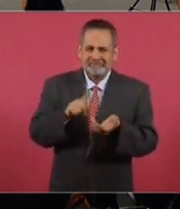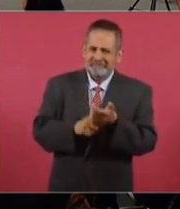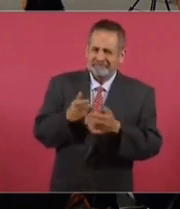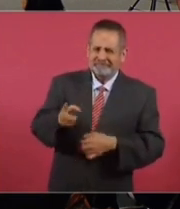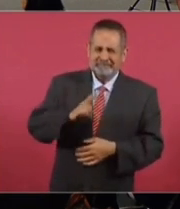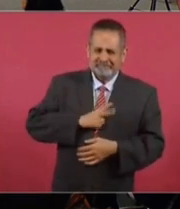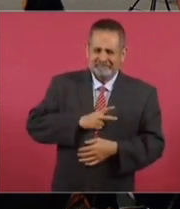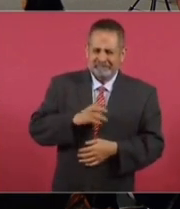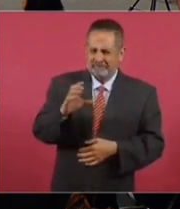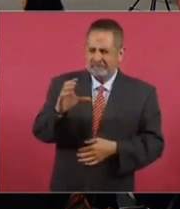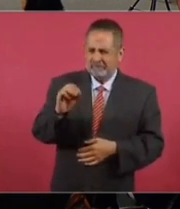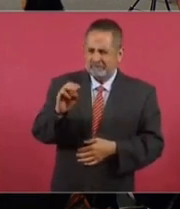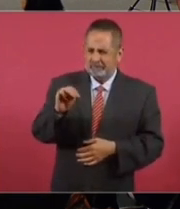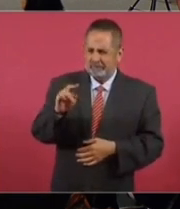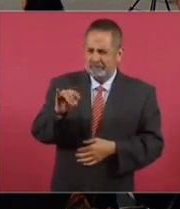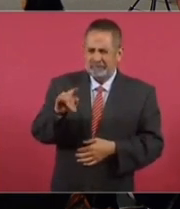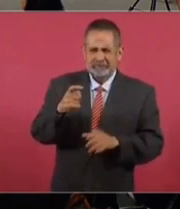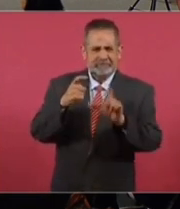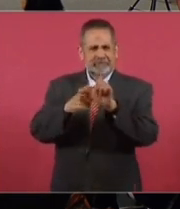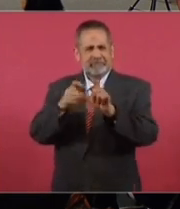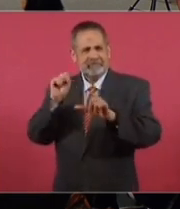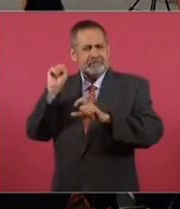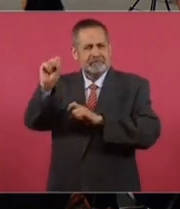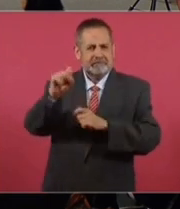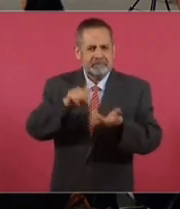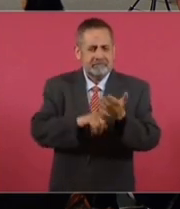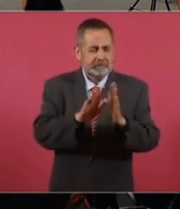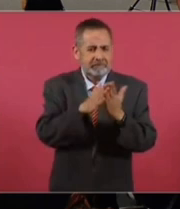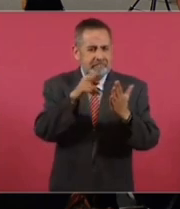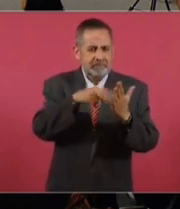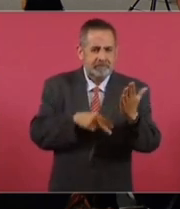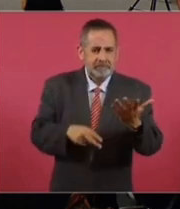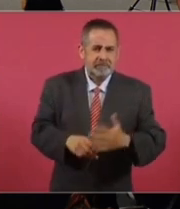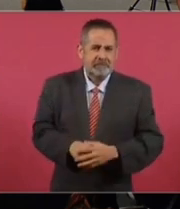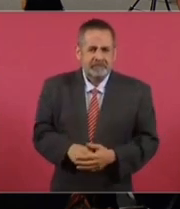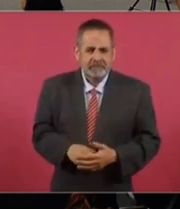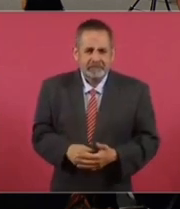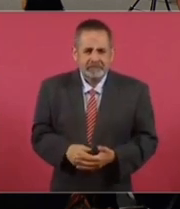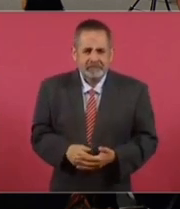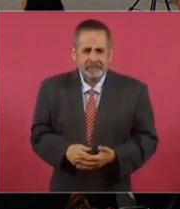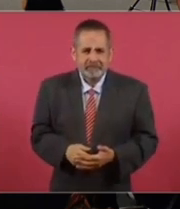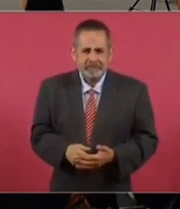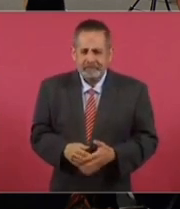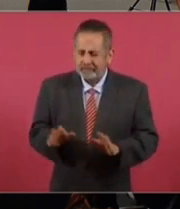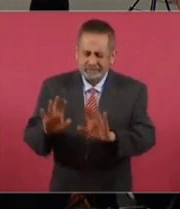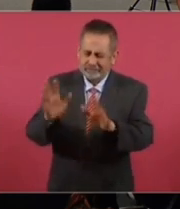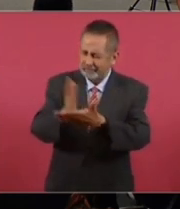comunista. Son los nuevos libros de texto, que yo además ya no les voy a decir gato.